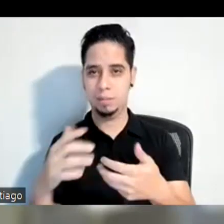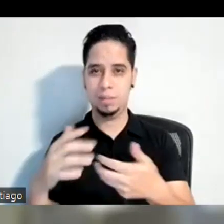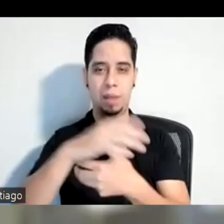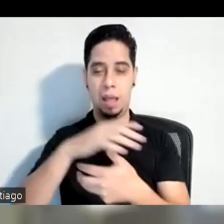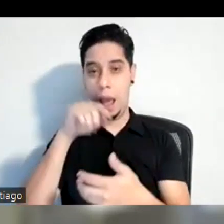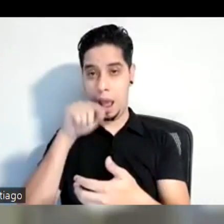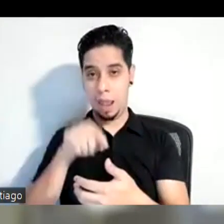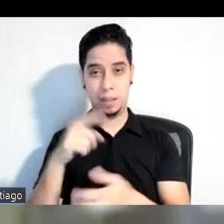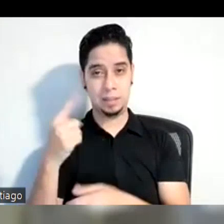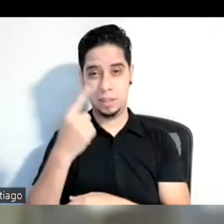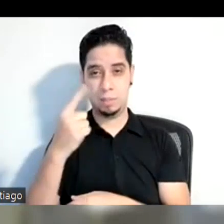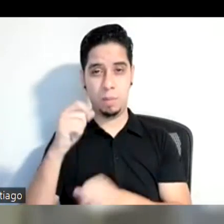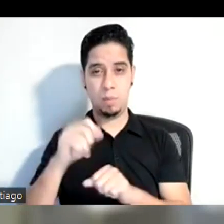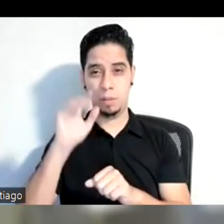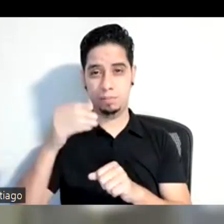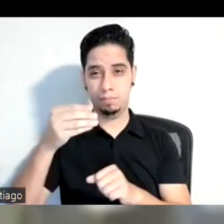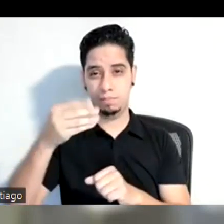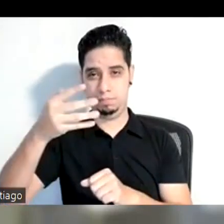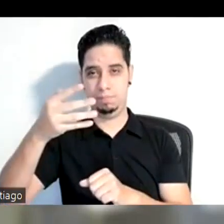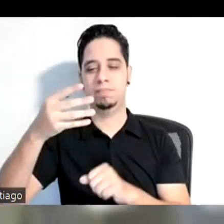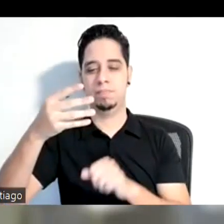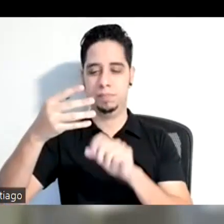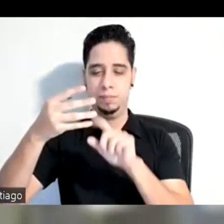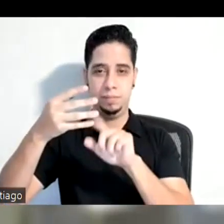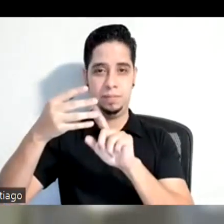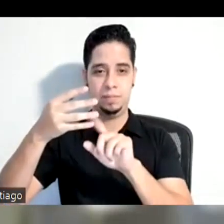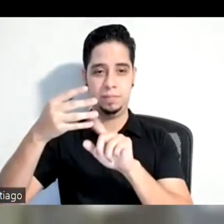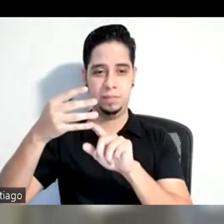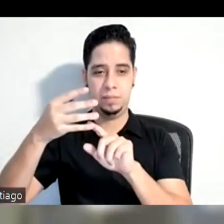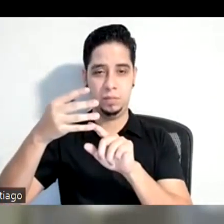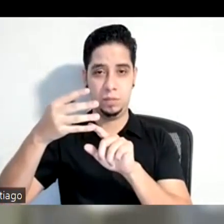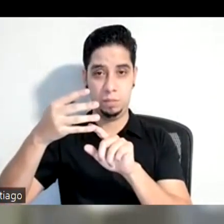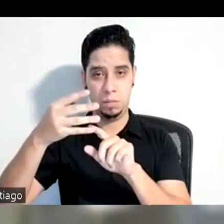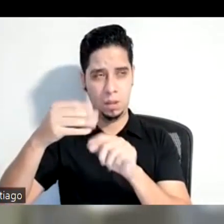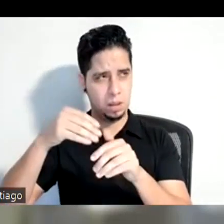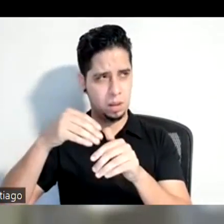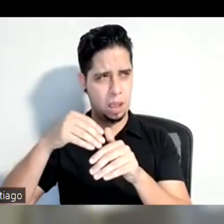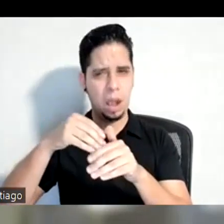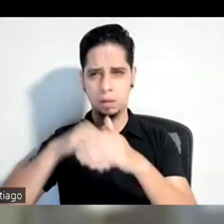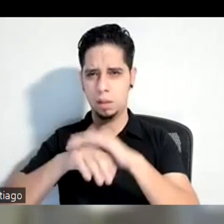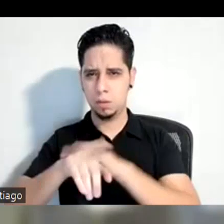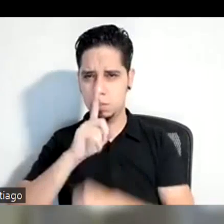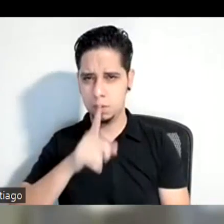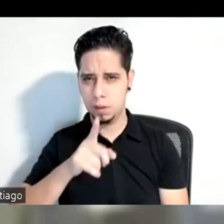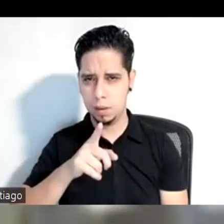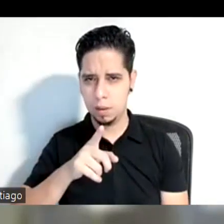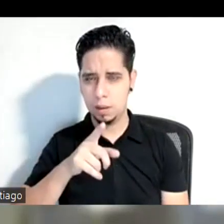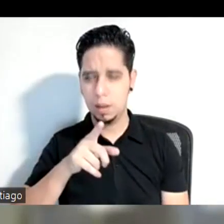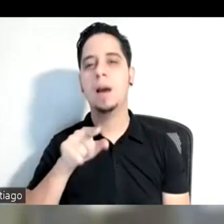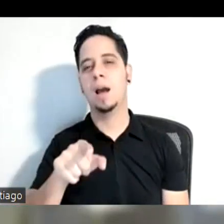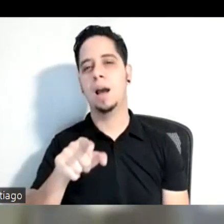donde siempre usted va a encontrar una pestañita con acceso, ¿verdad? Sí. A